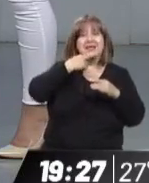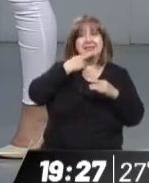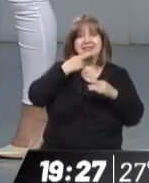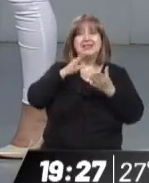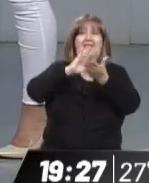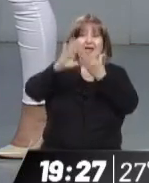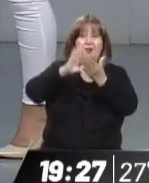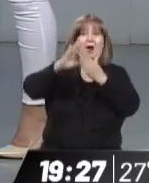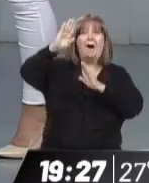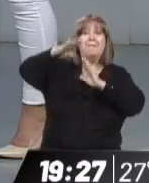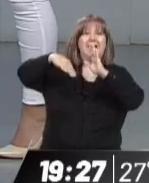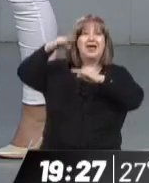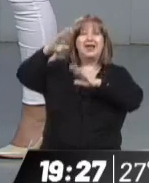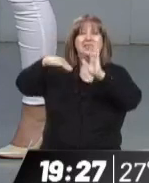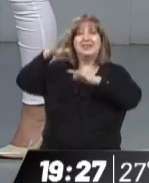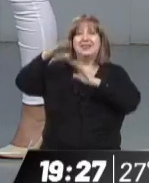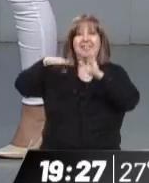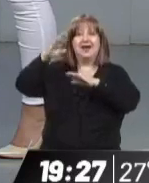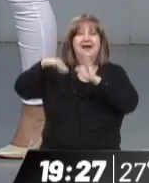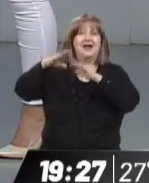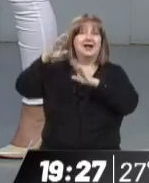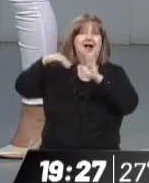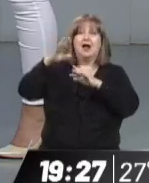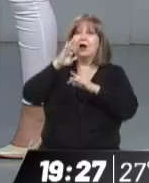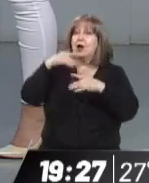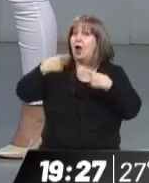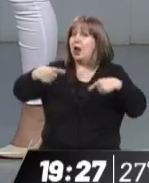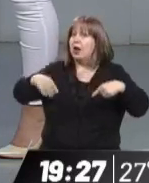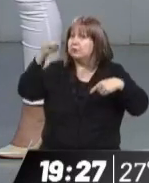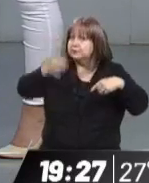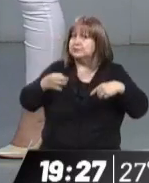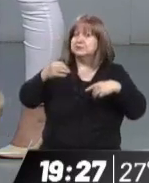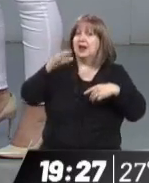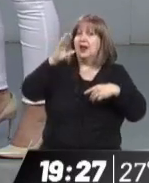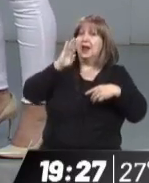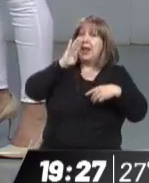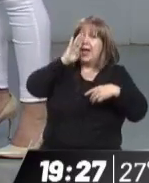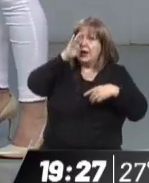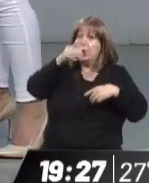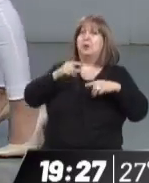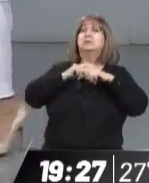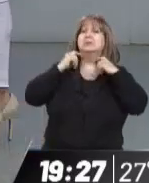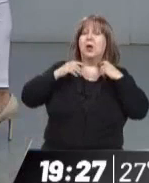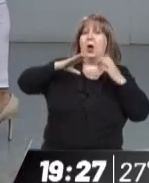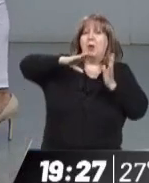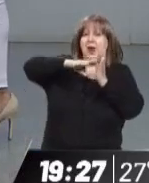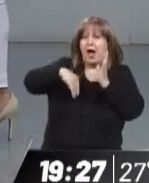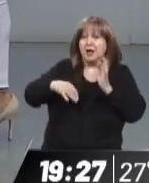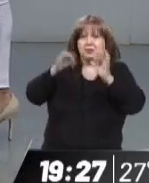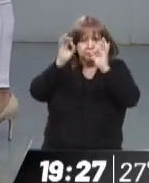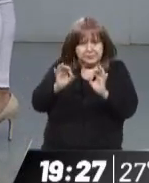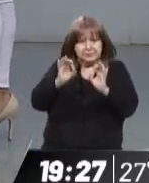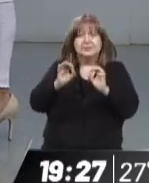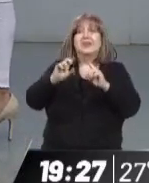colores originales del año 97, que es quizás como realmente lo conocemos al cóndor, ¿no? Como su